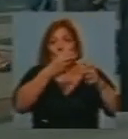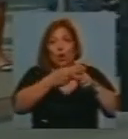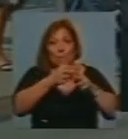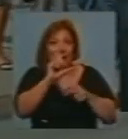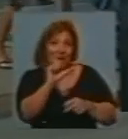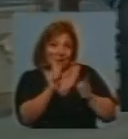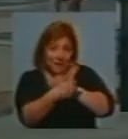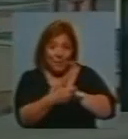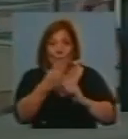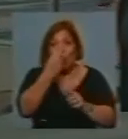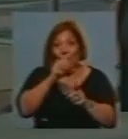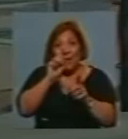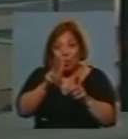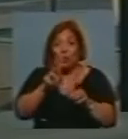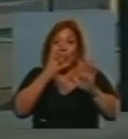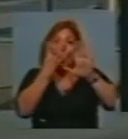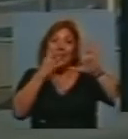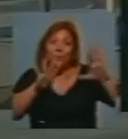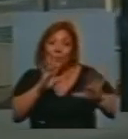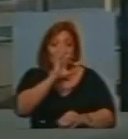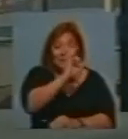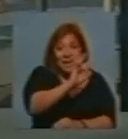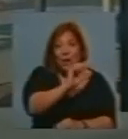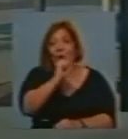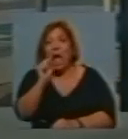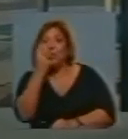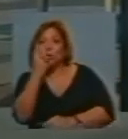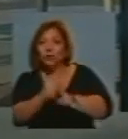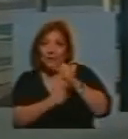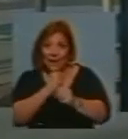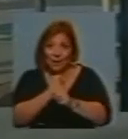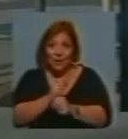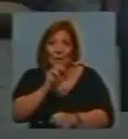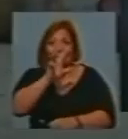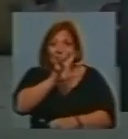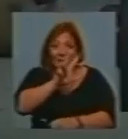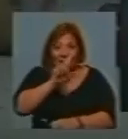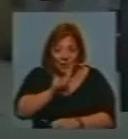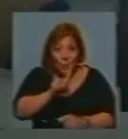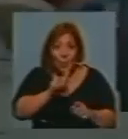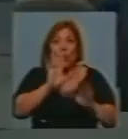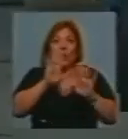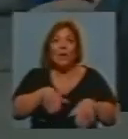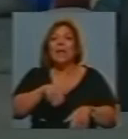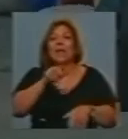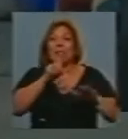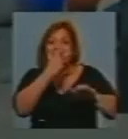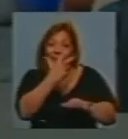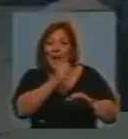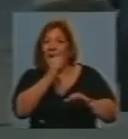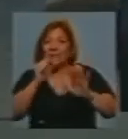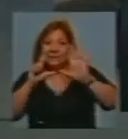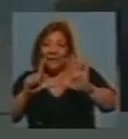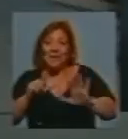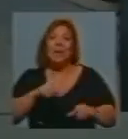en 2012, 49 tenían entre 0 y 2 años, 31 de 3 a 7 años y 4 de más